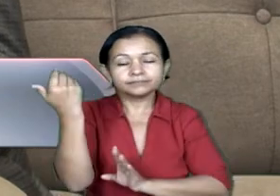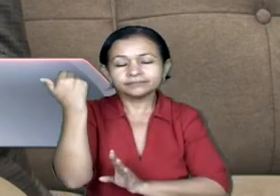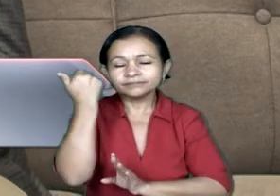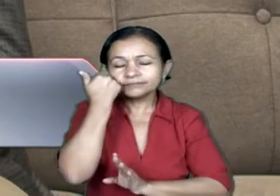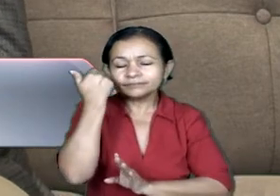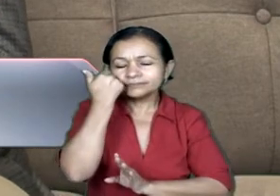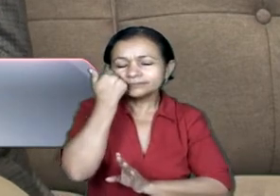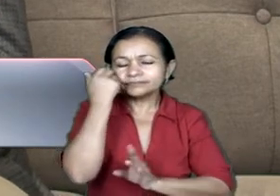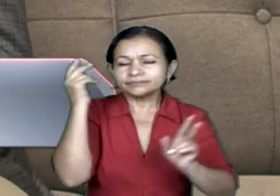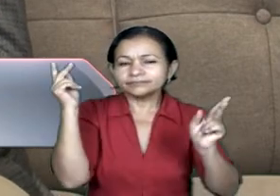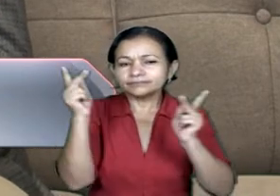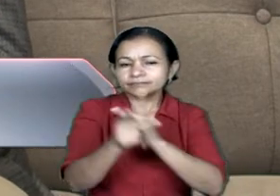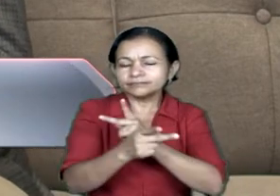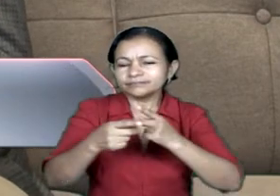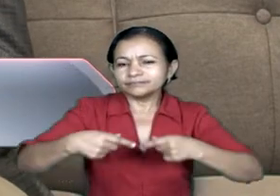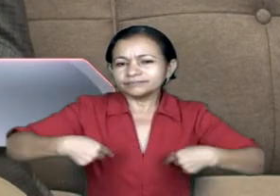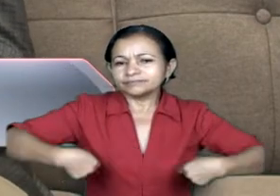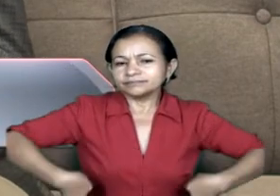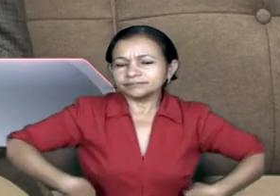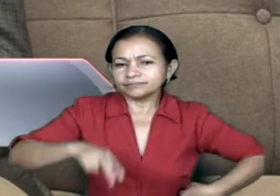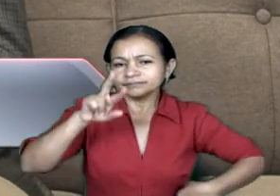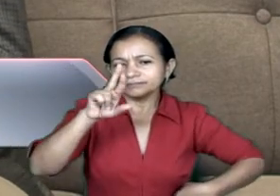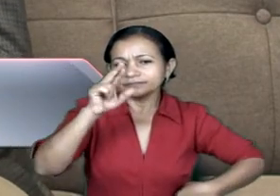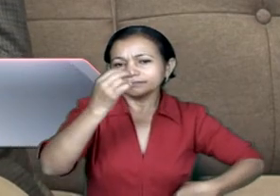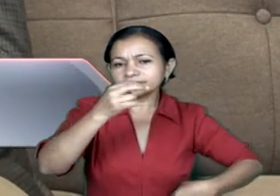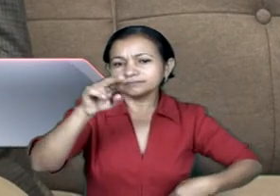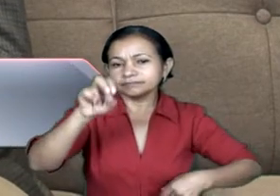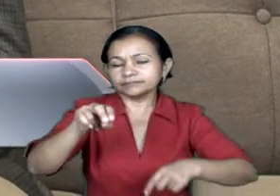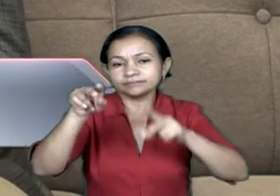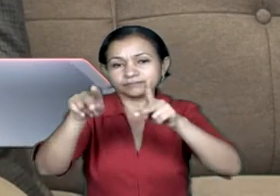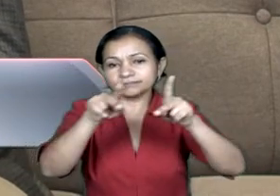renal crónica. Y okay, hace poco